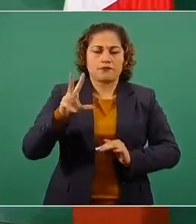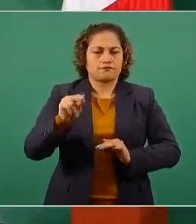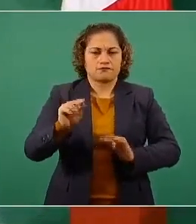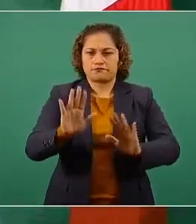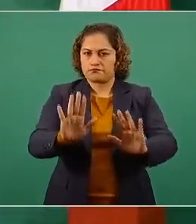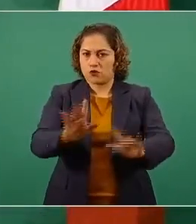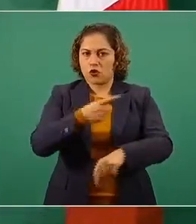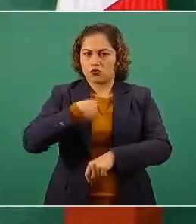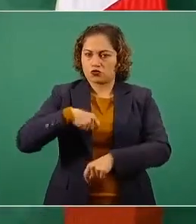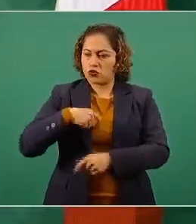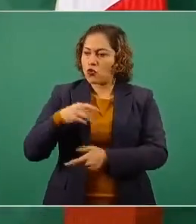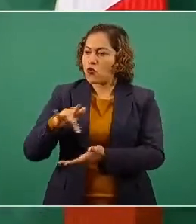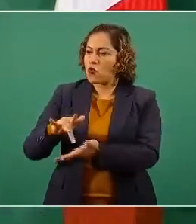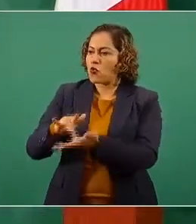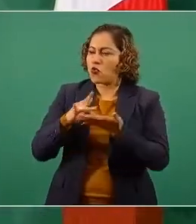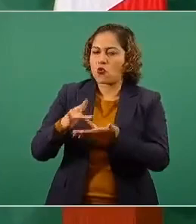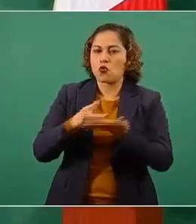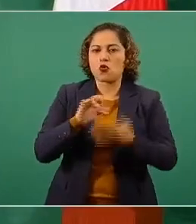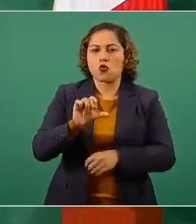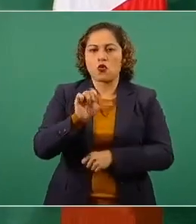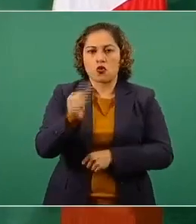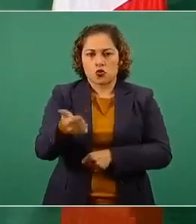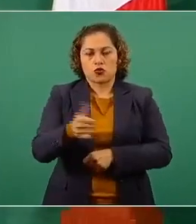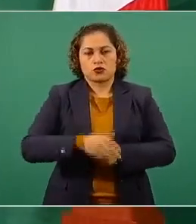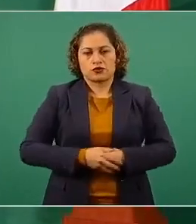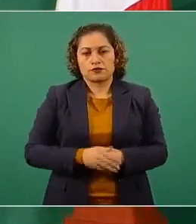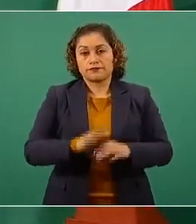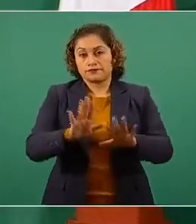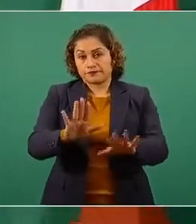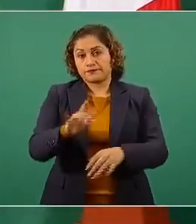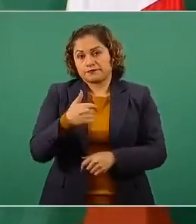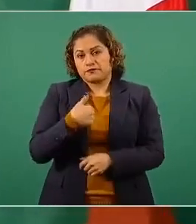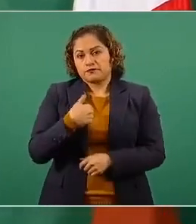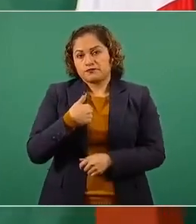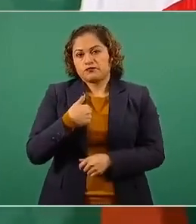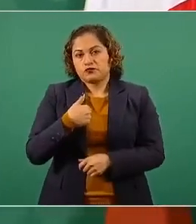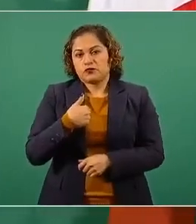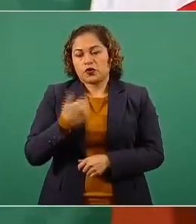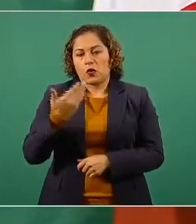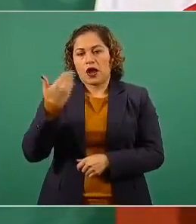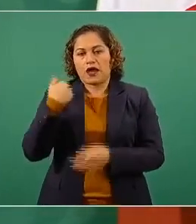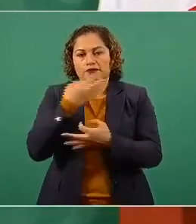lo pueden hacer. No quise hacer este llamado desde el principio,